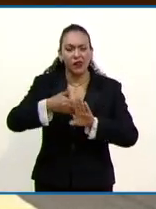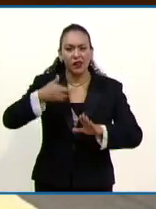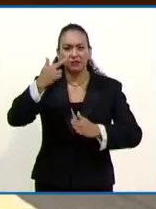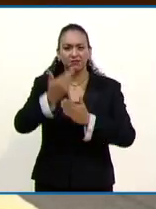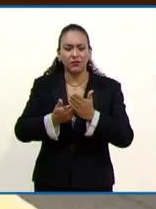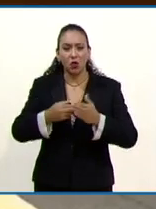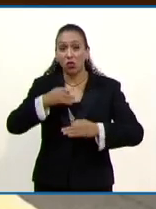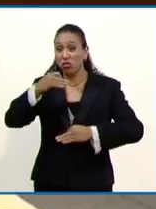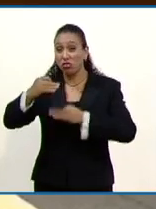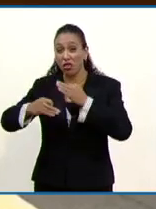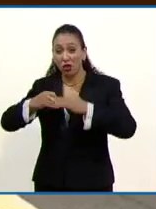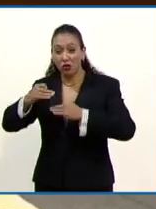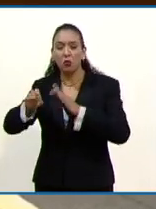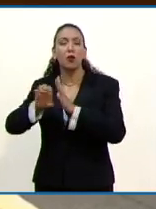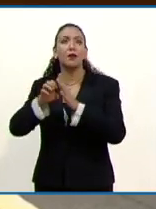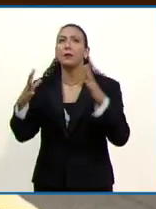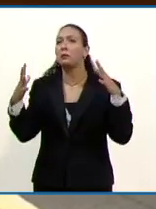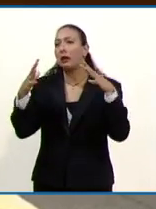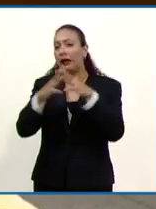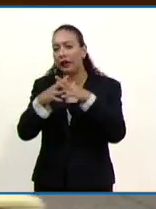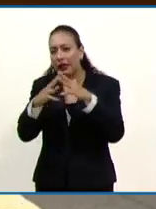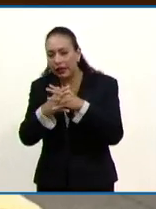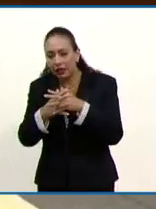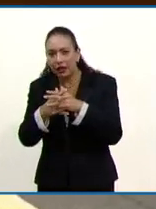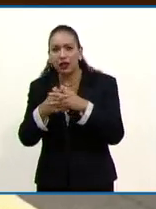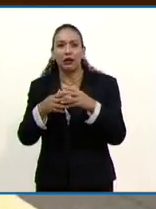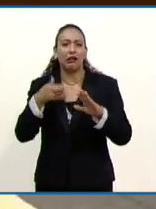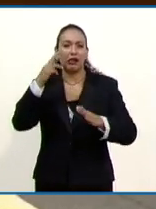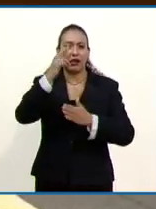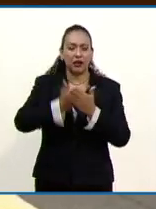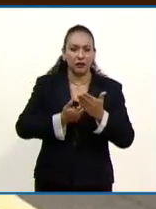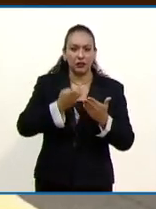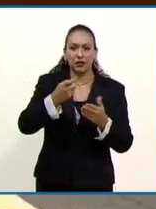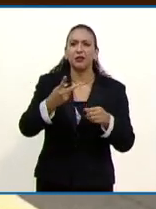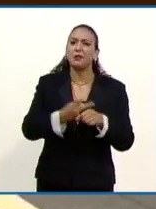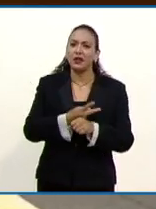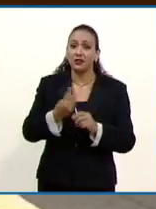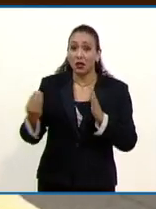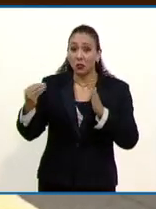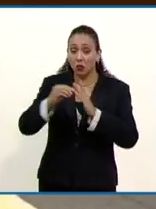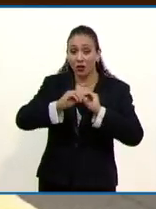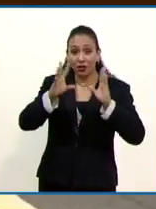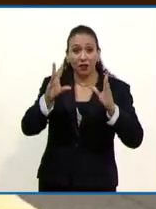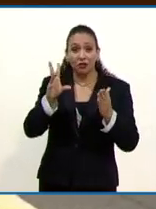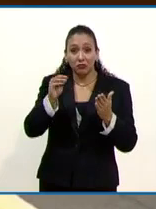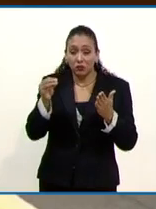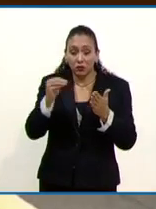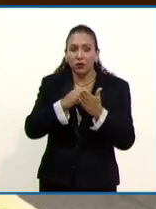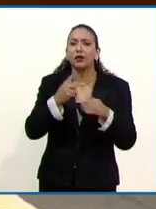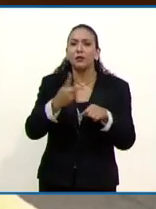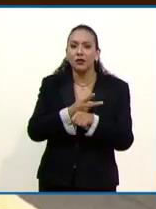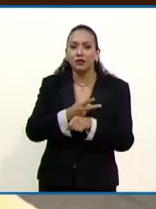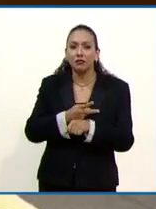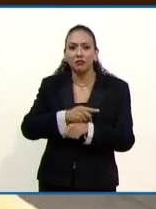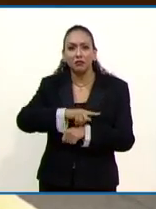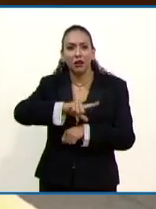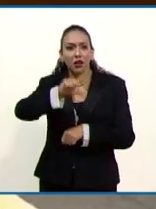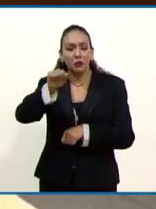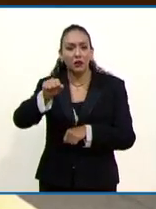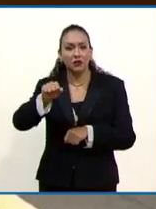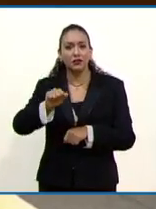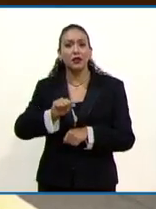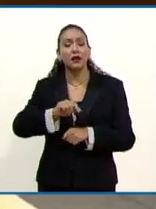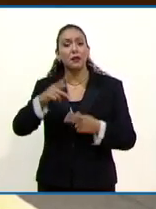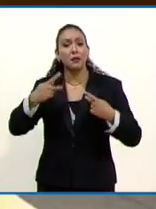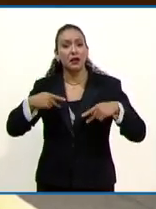los crímenes de guerra, lo que va a hacer, ¿qué es lo que va a suceder? Pues se va a convertir, no digo en una tierra de asilo, pero algo